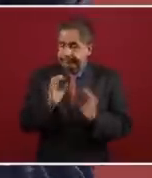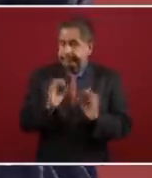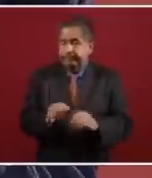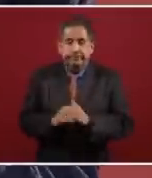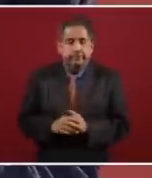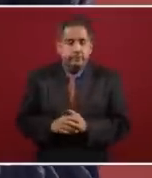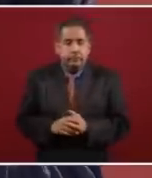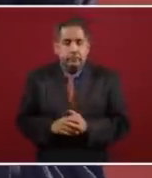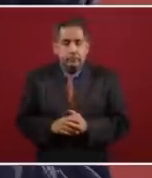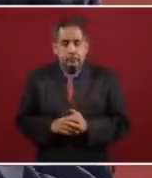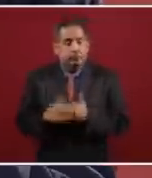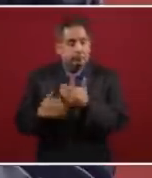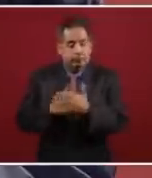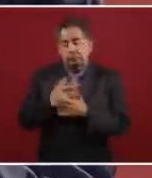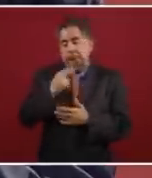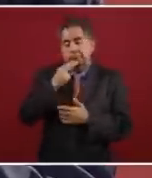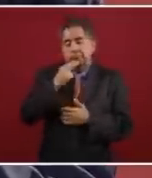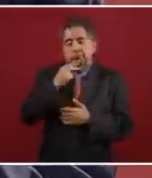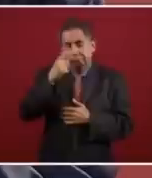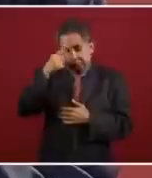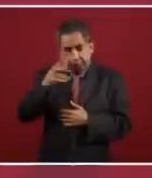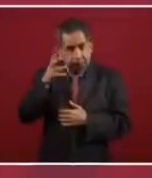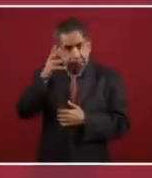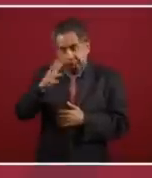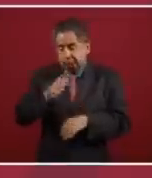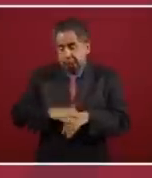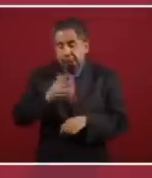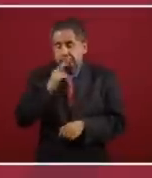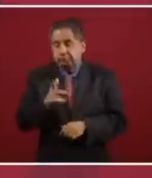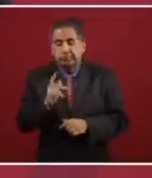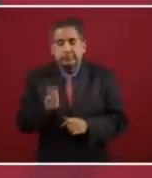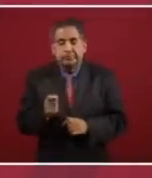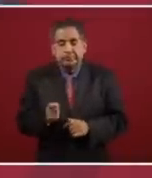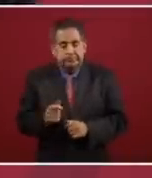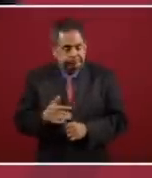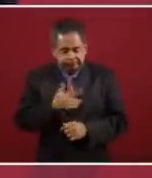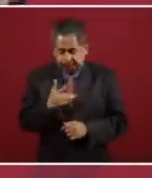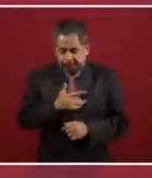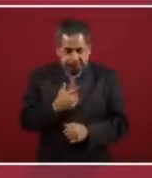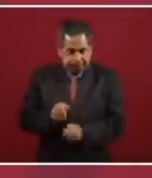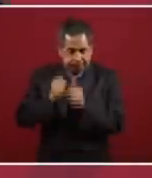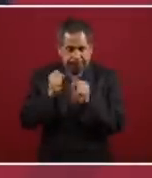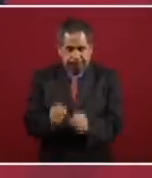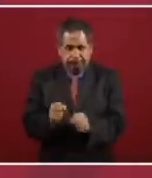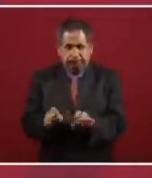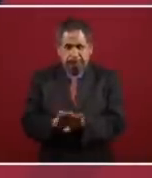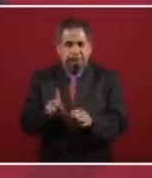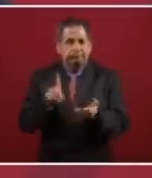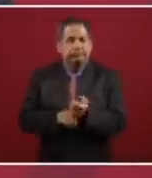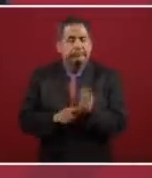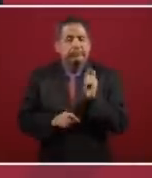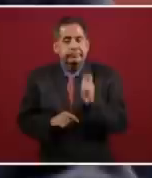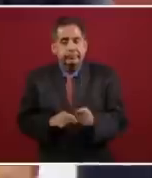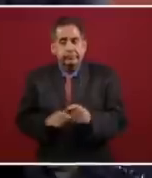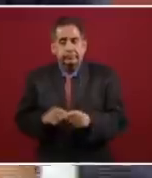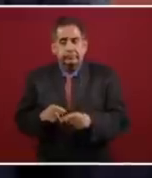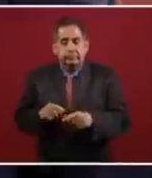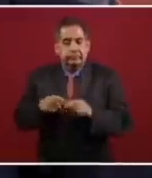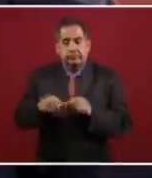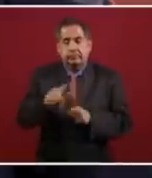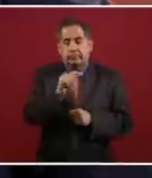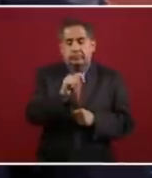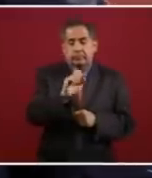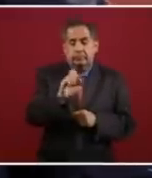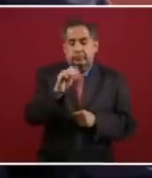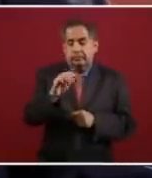va a rendir más, porque estoy seguro que se va a aprobar el tratado.